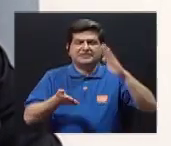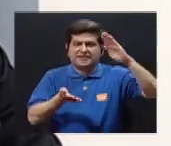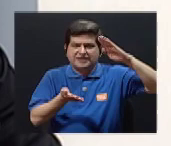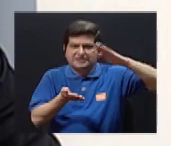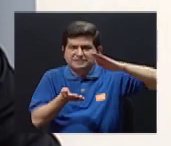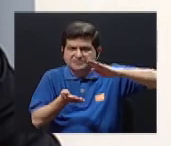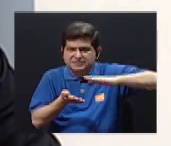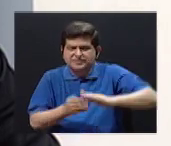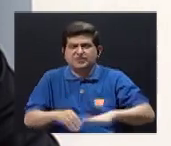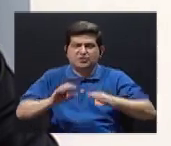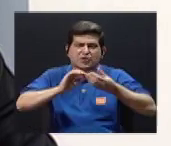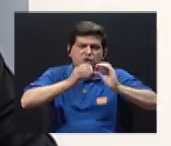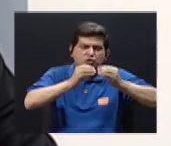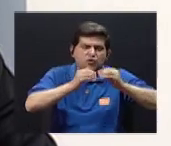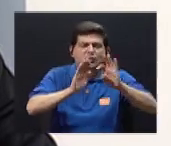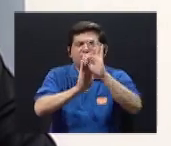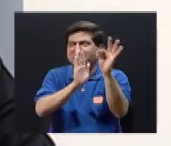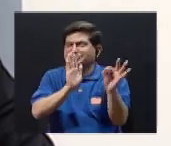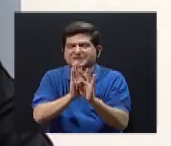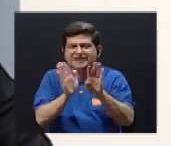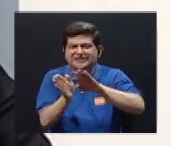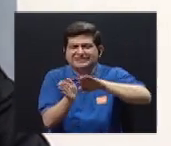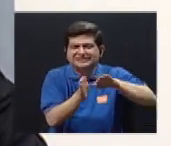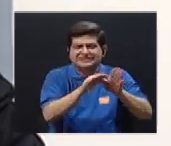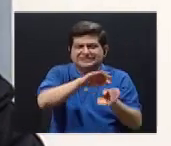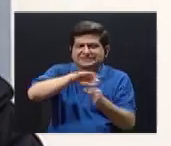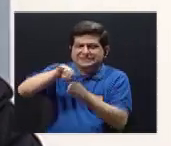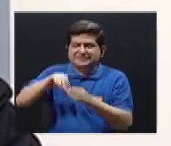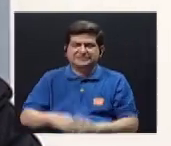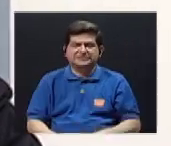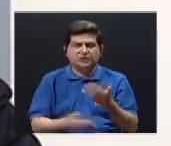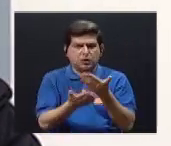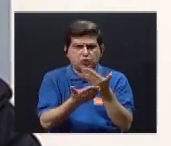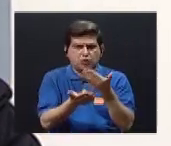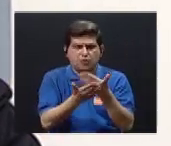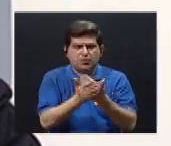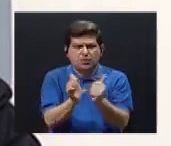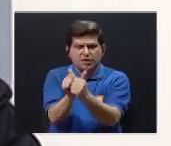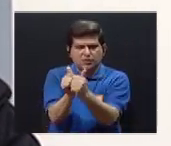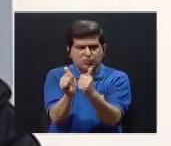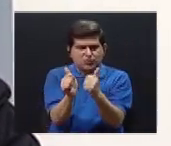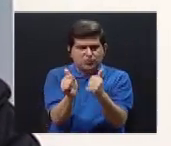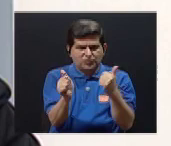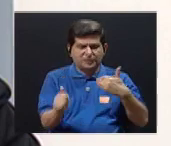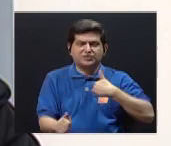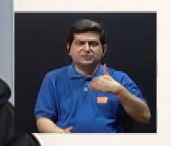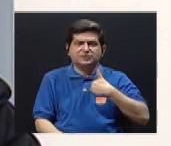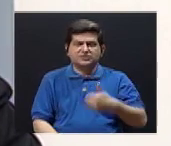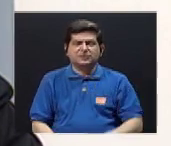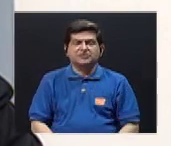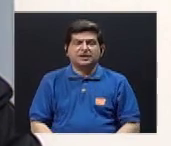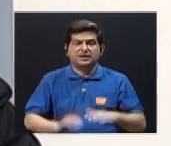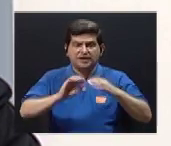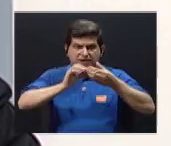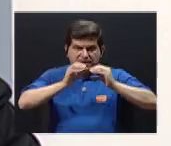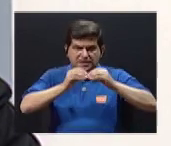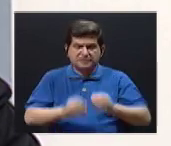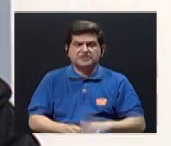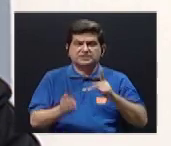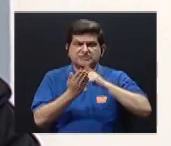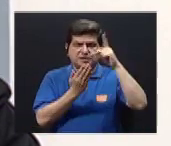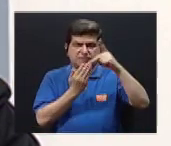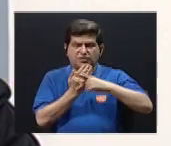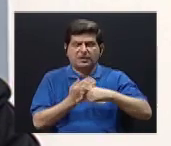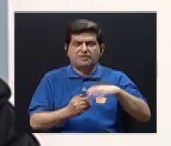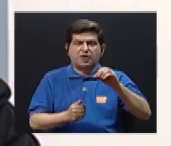bajar el número de cifras, de tablas, ¿verdad? Estábamos comprobando un retroceso, por ejemplo, en el índice del